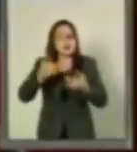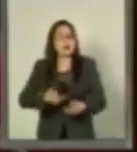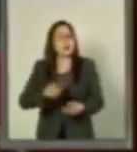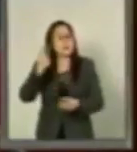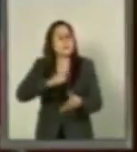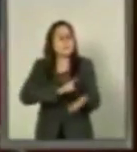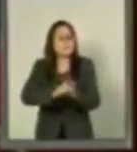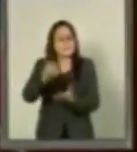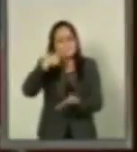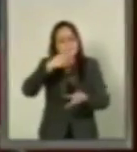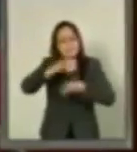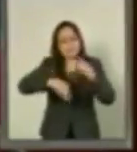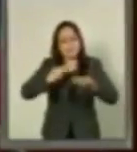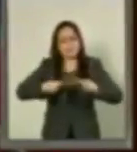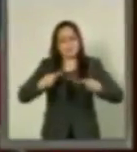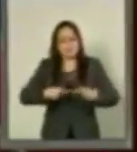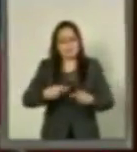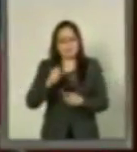de las personas.